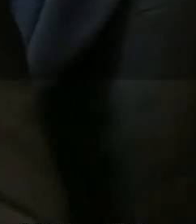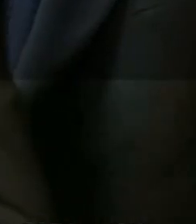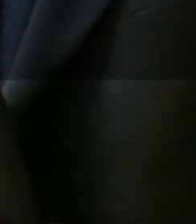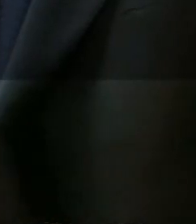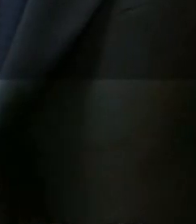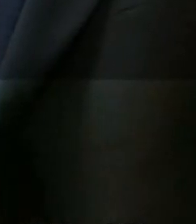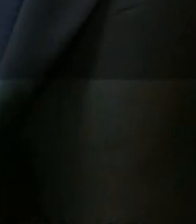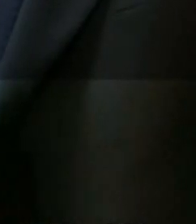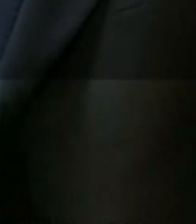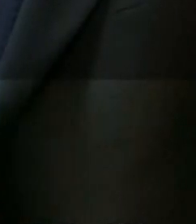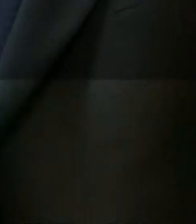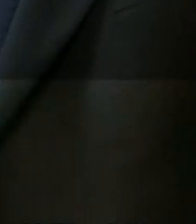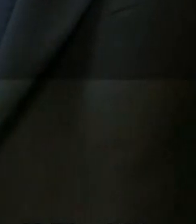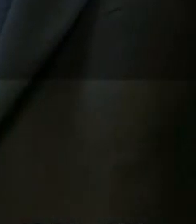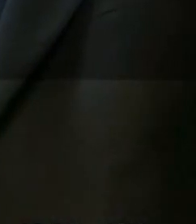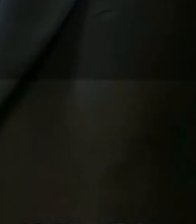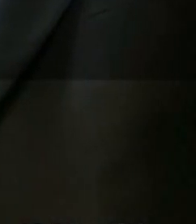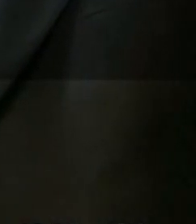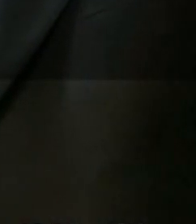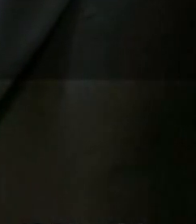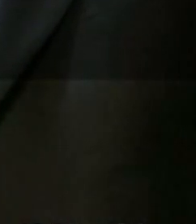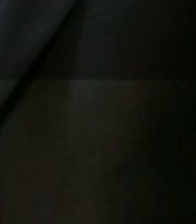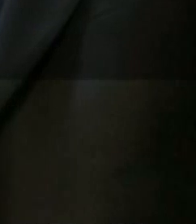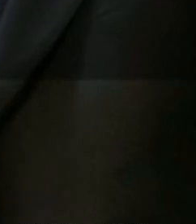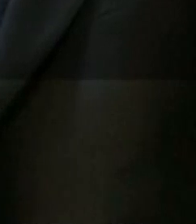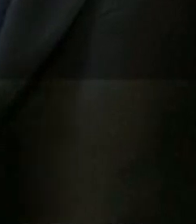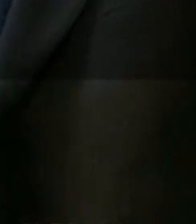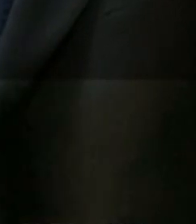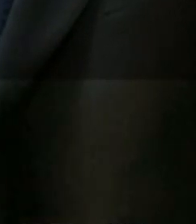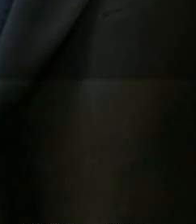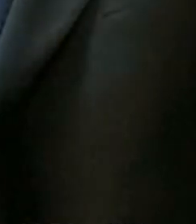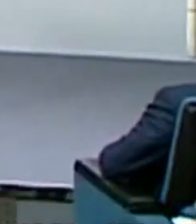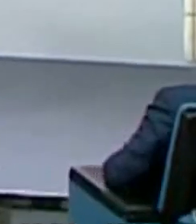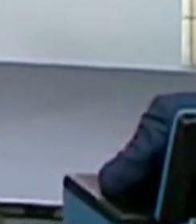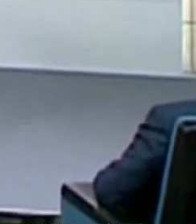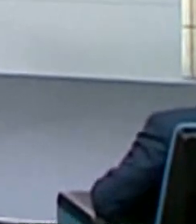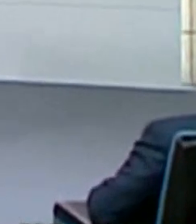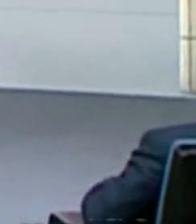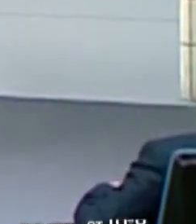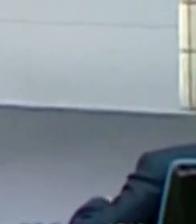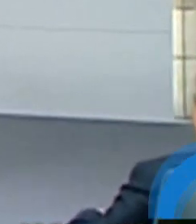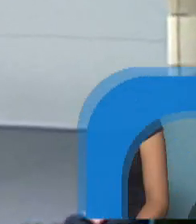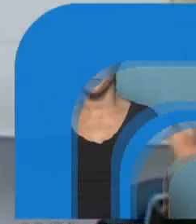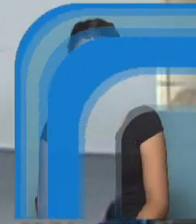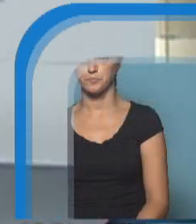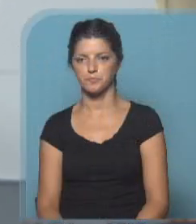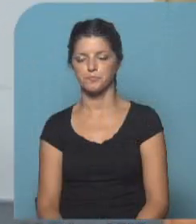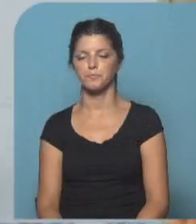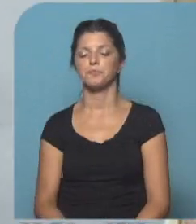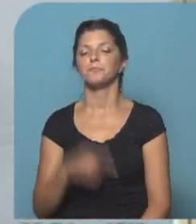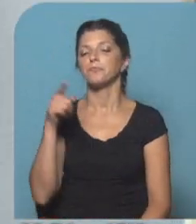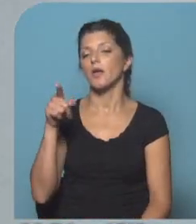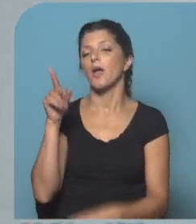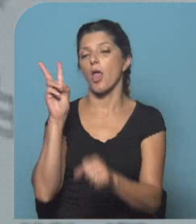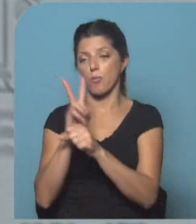repressió penal ni per aquesta repressió delirant en què han entrat. Dispuesto a defender la legalidad